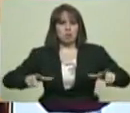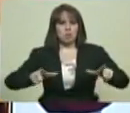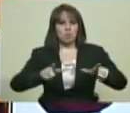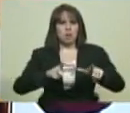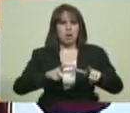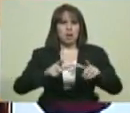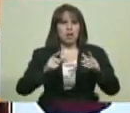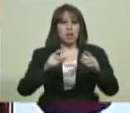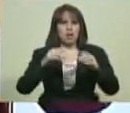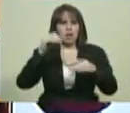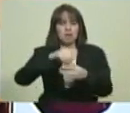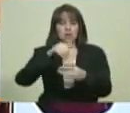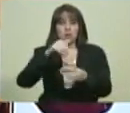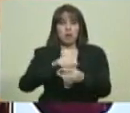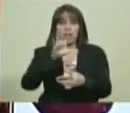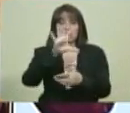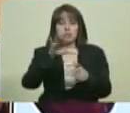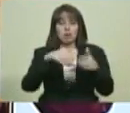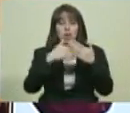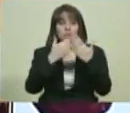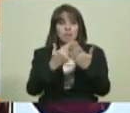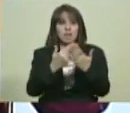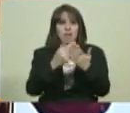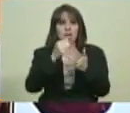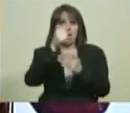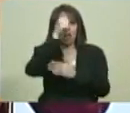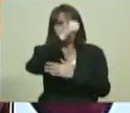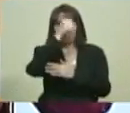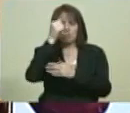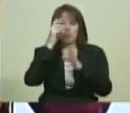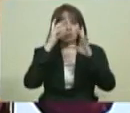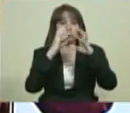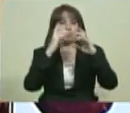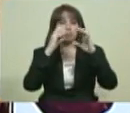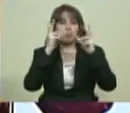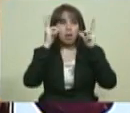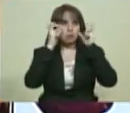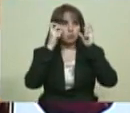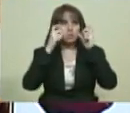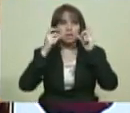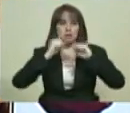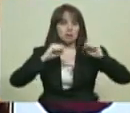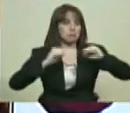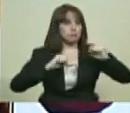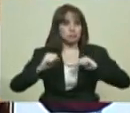5 de la mañana del domingo que viene al toque de Diana.